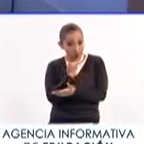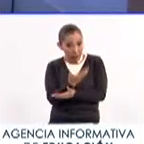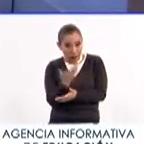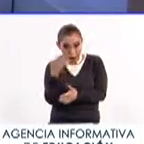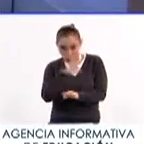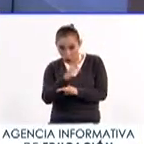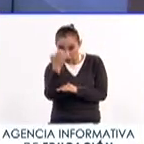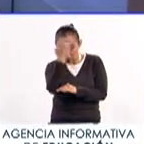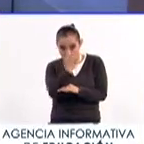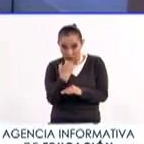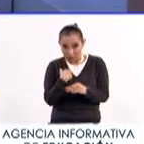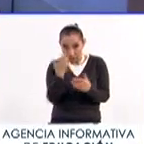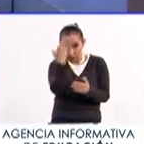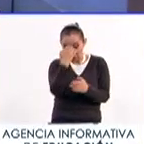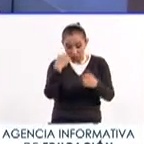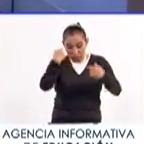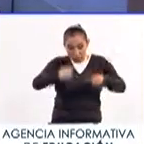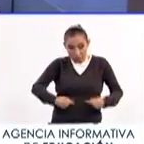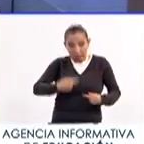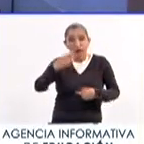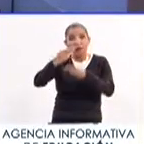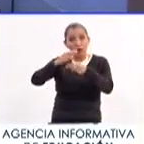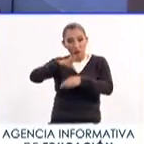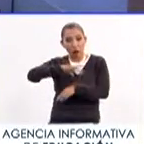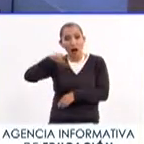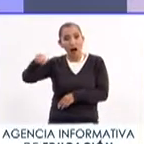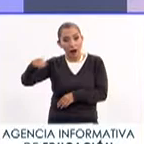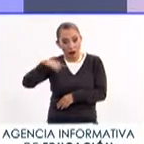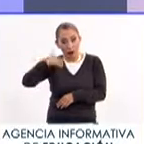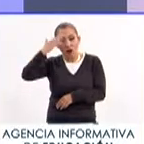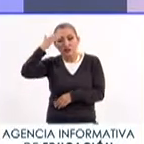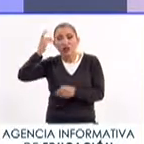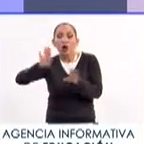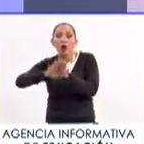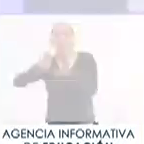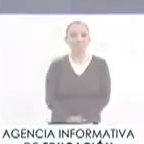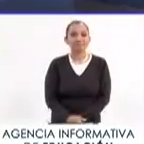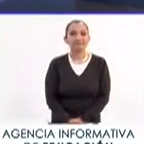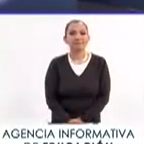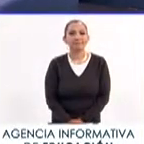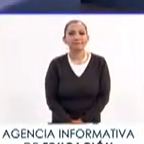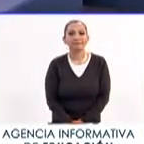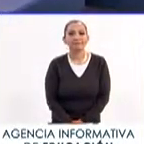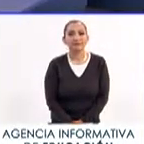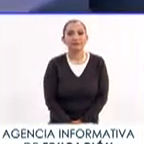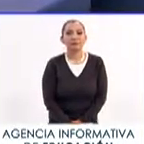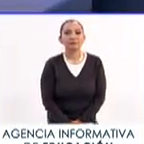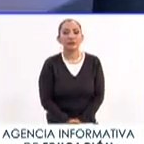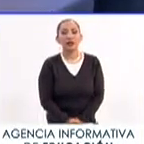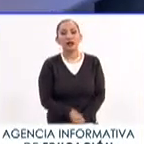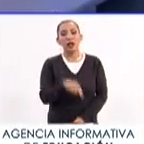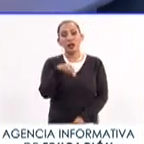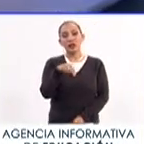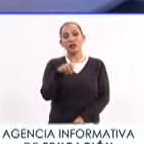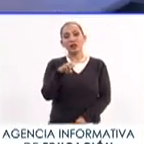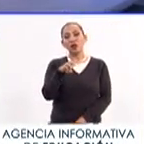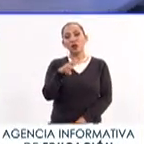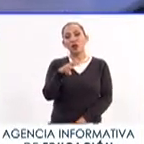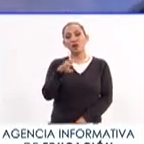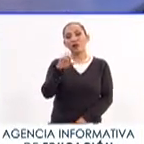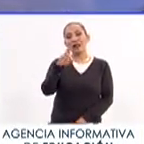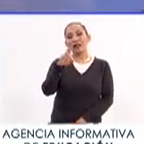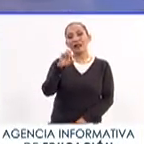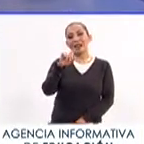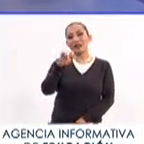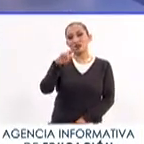mismo acceso a la evaluación? En el mundo sí la hay, y entonces tenemos que conocerla en América Latina. New Directions in English Language and Assessment